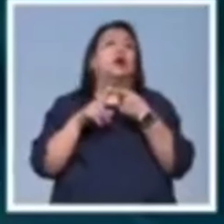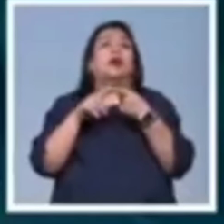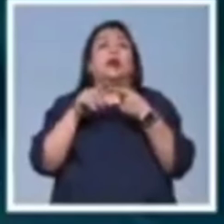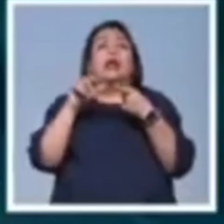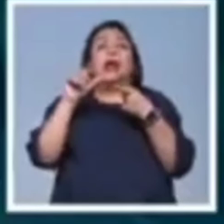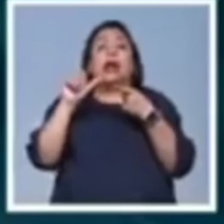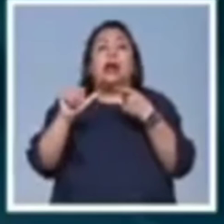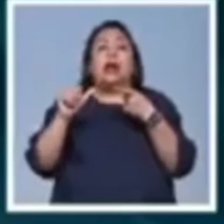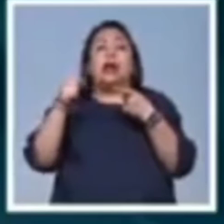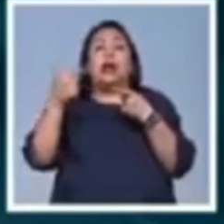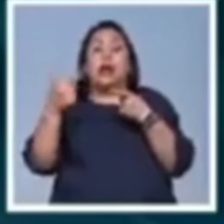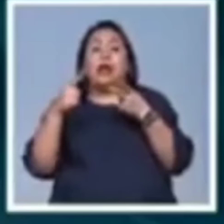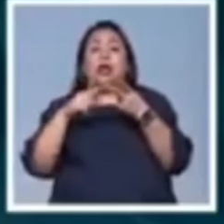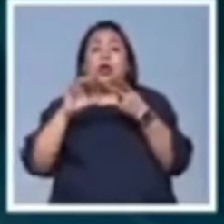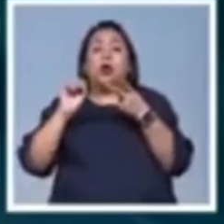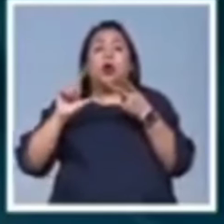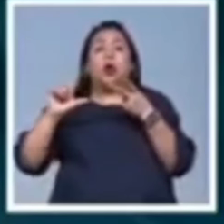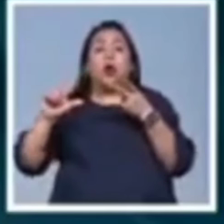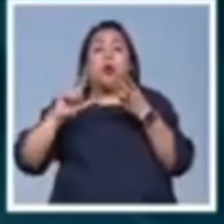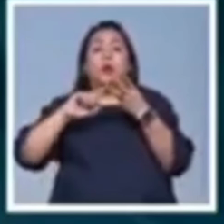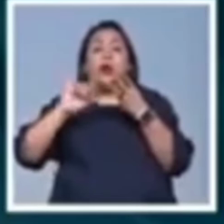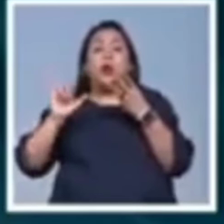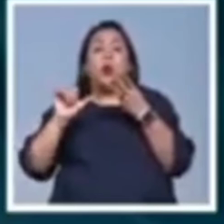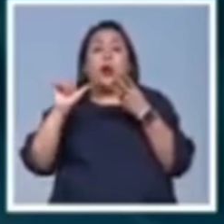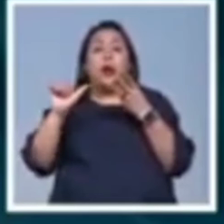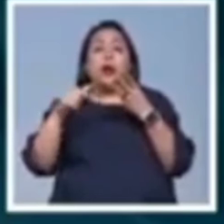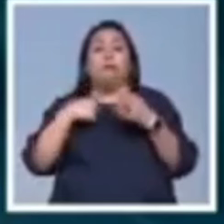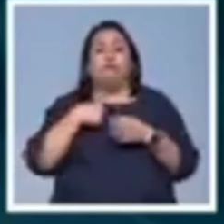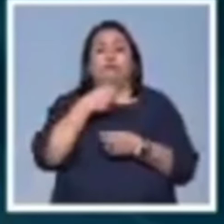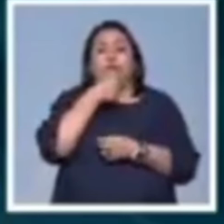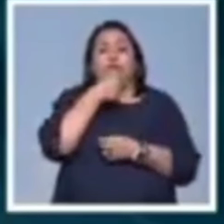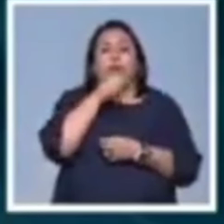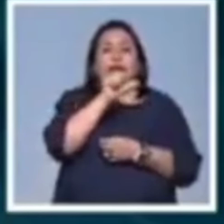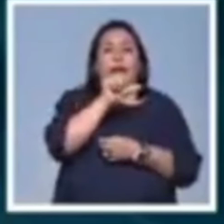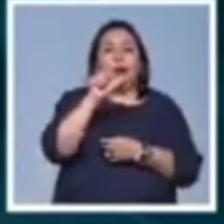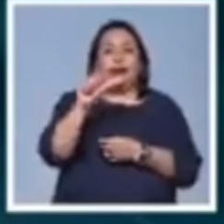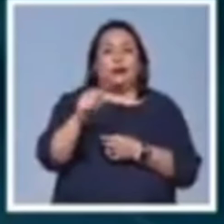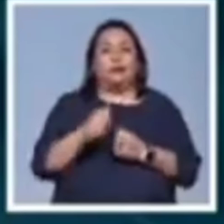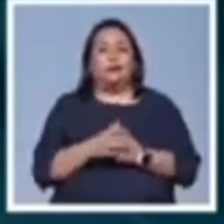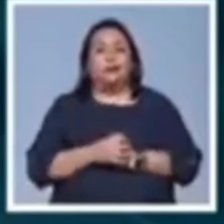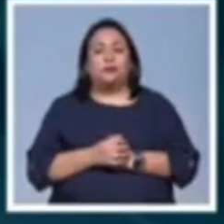para ustedes Alfonso Guevara, Óscar López, Juan Manuel Arcos y Alberto Aranda.